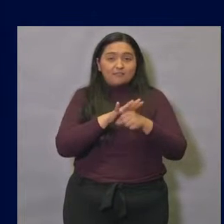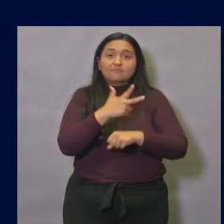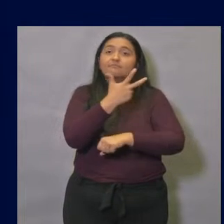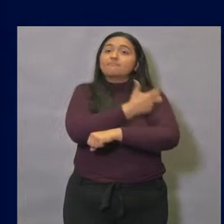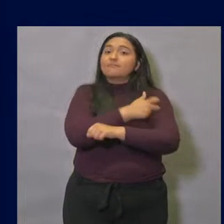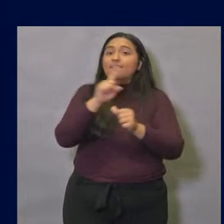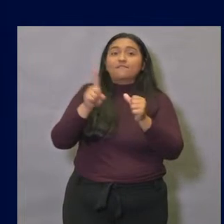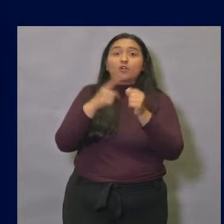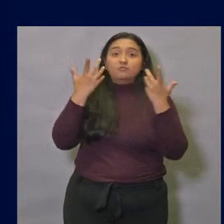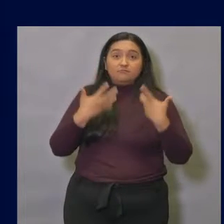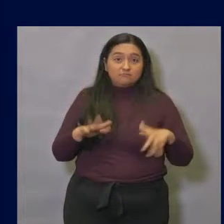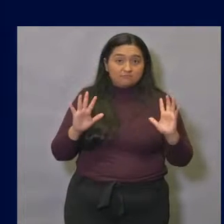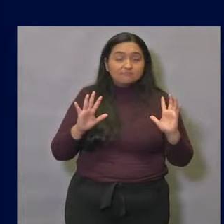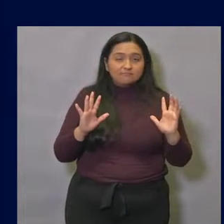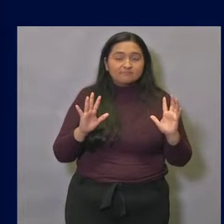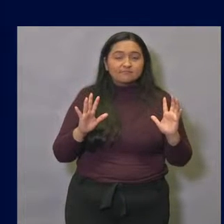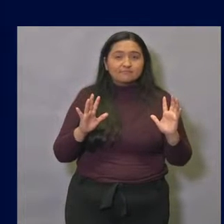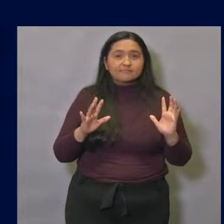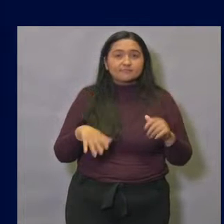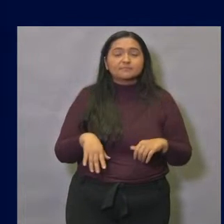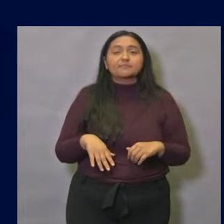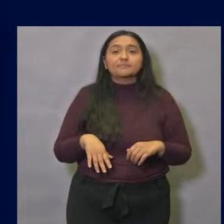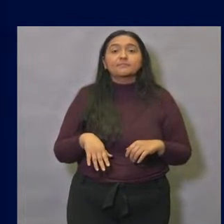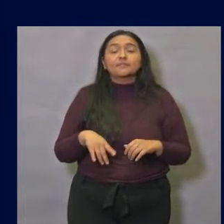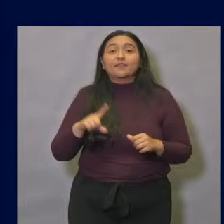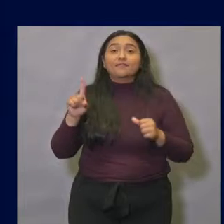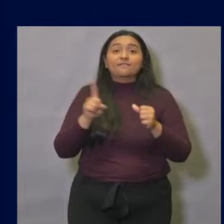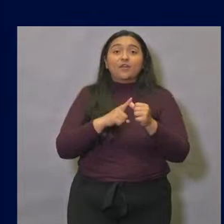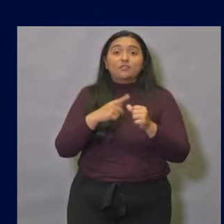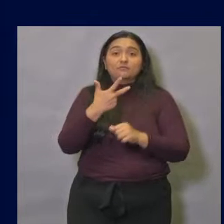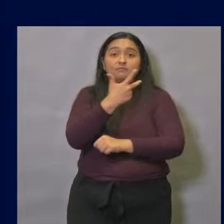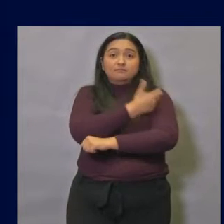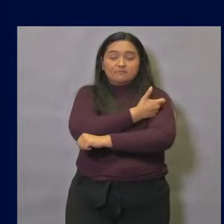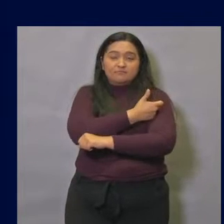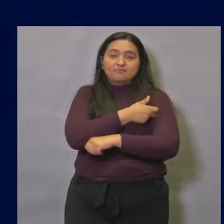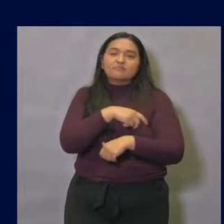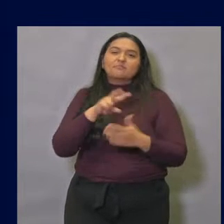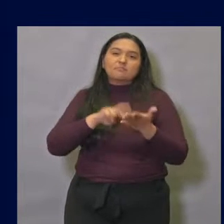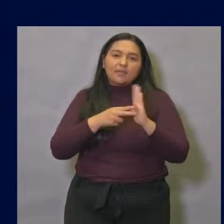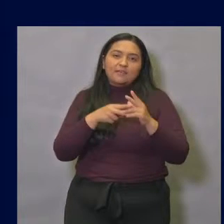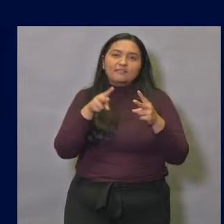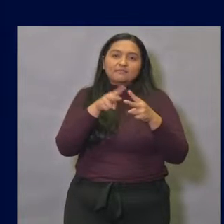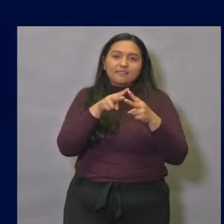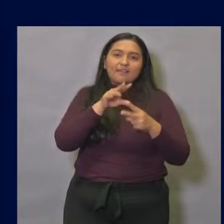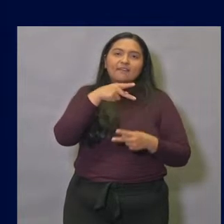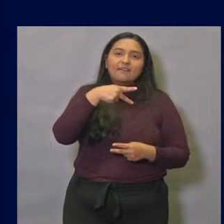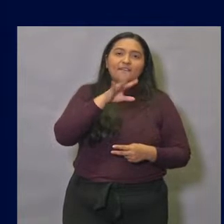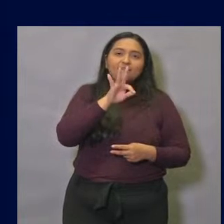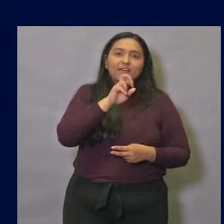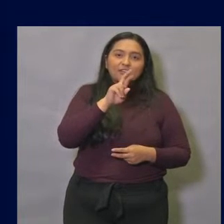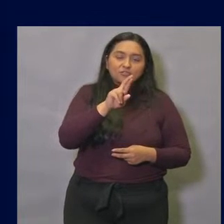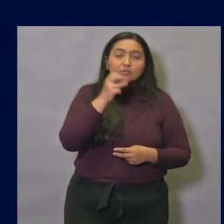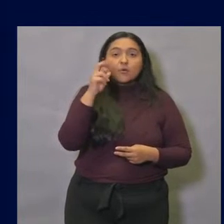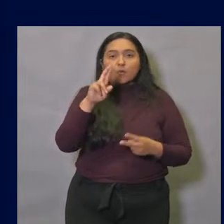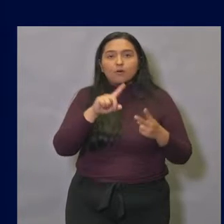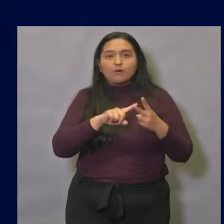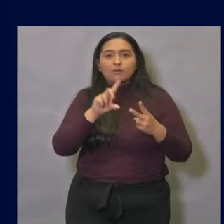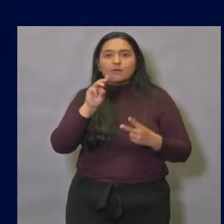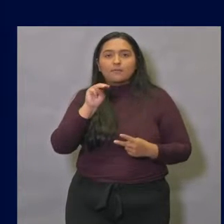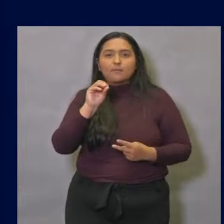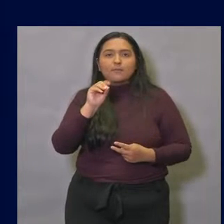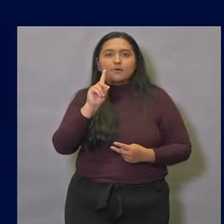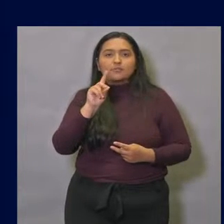vacuna. De las personas cuya primera dosis fue una inyección de Pfizer o Moderna, Casi